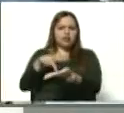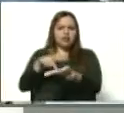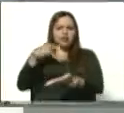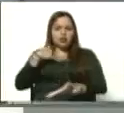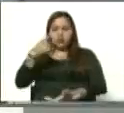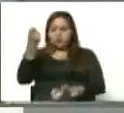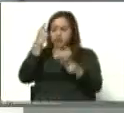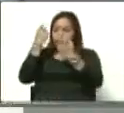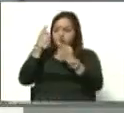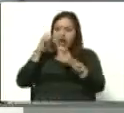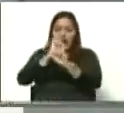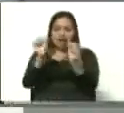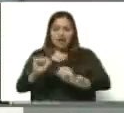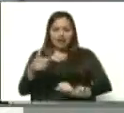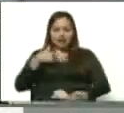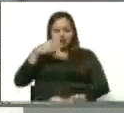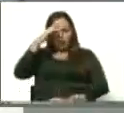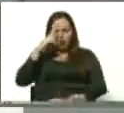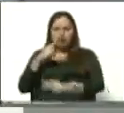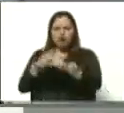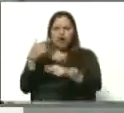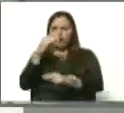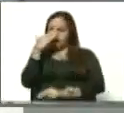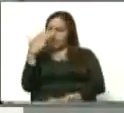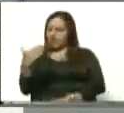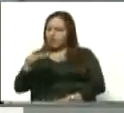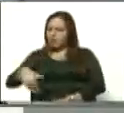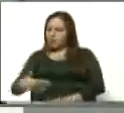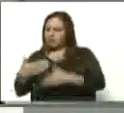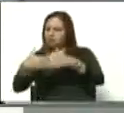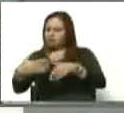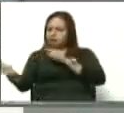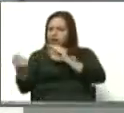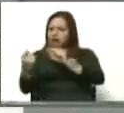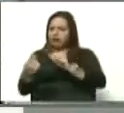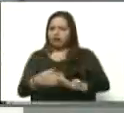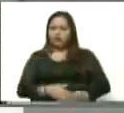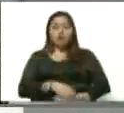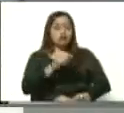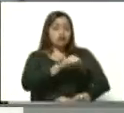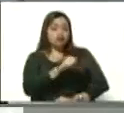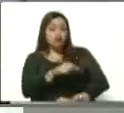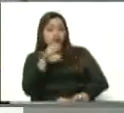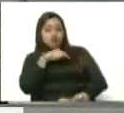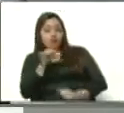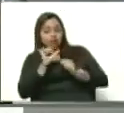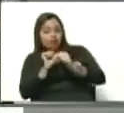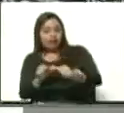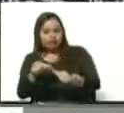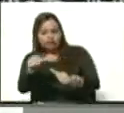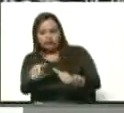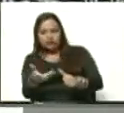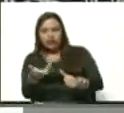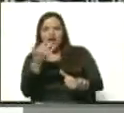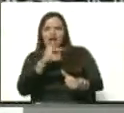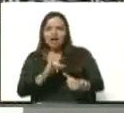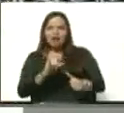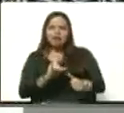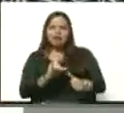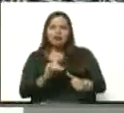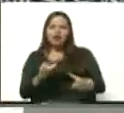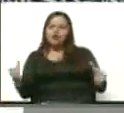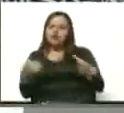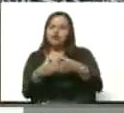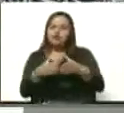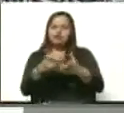crecimiento artístico es un honor poderlos tener al frente y poder conversar con ellos. Sí, claro. Y además no se va a quedar en solo esto. Va a haber un eje